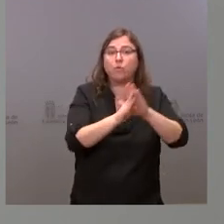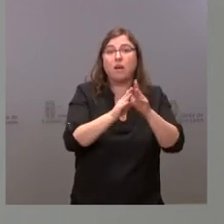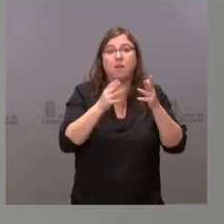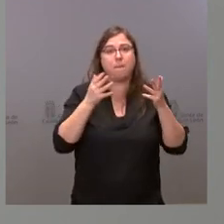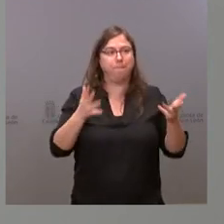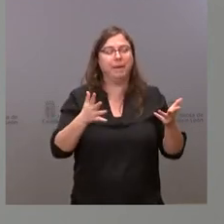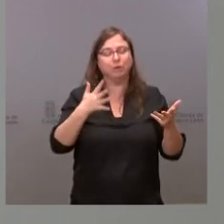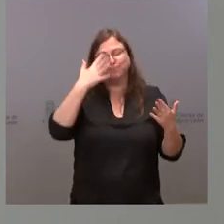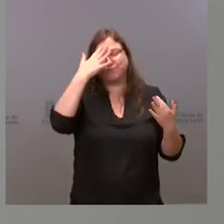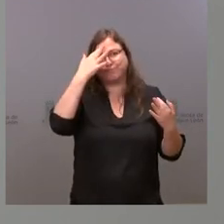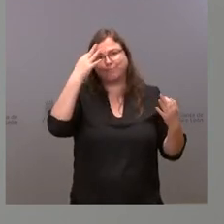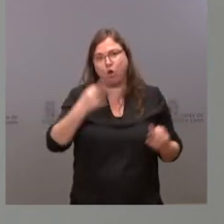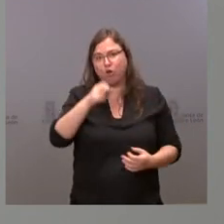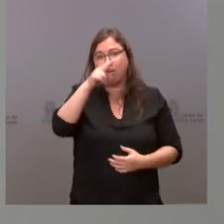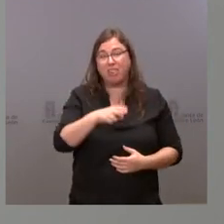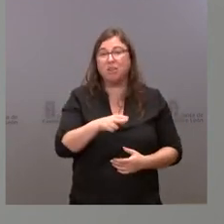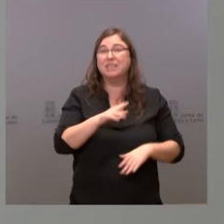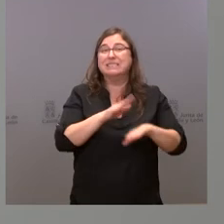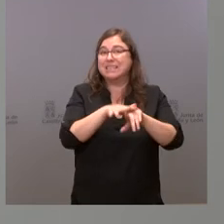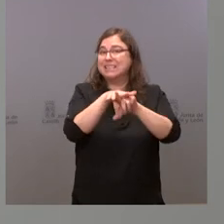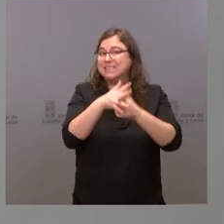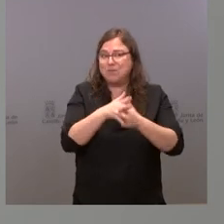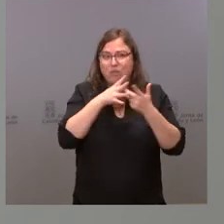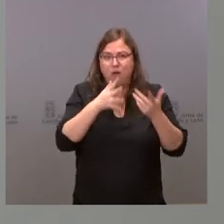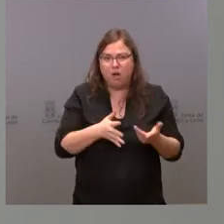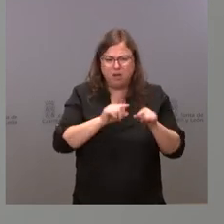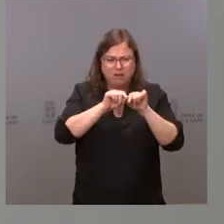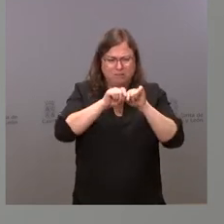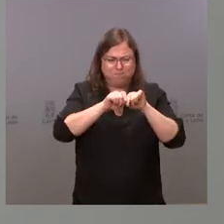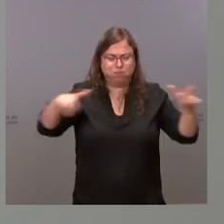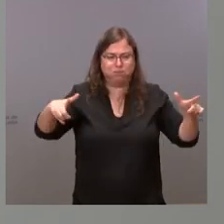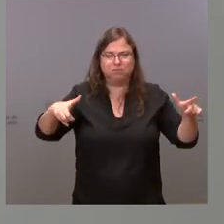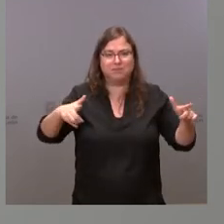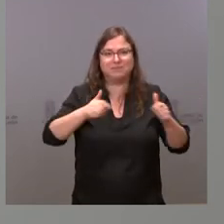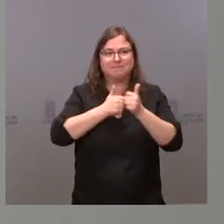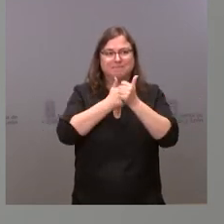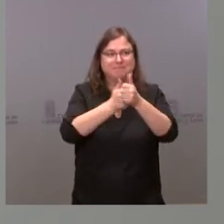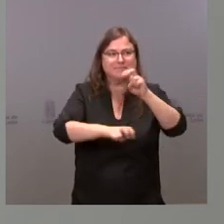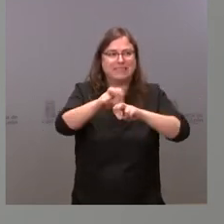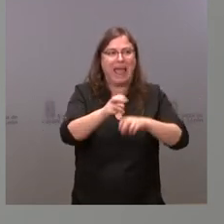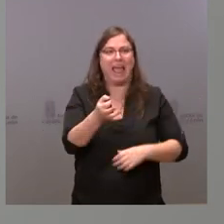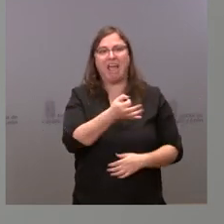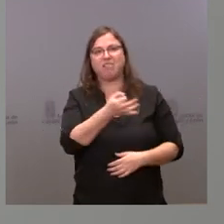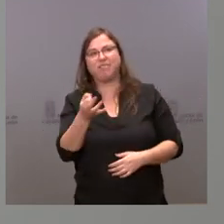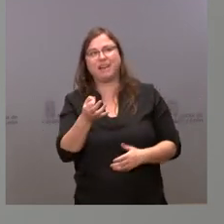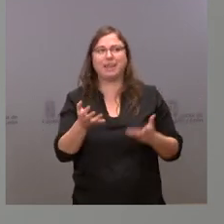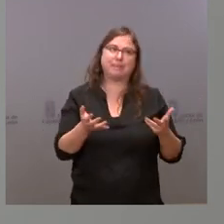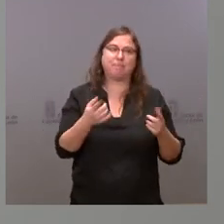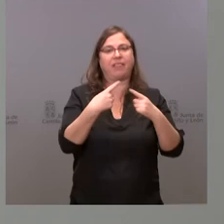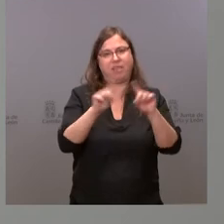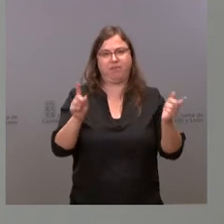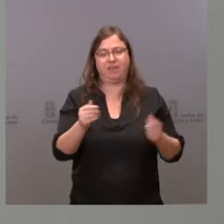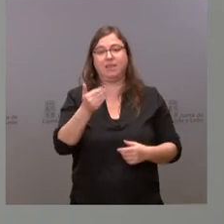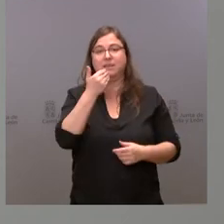y la eficacia del rastreo en una situación epidemiológica como ésta pues realmente es no es la misma que en situaciones